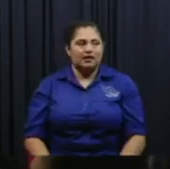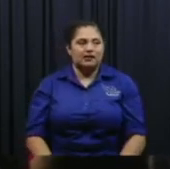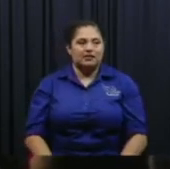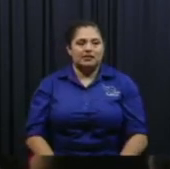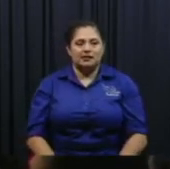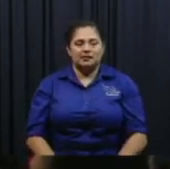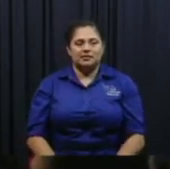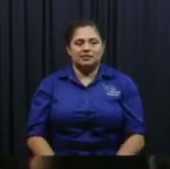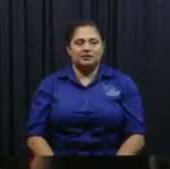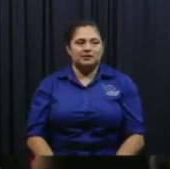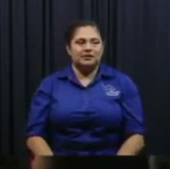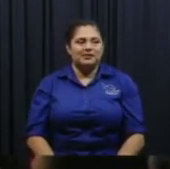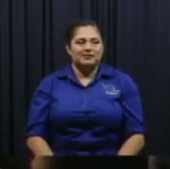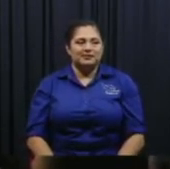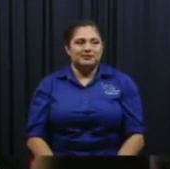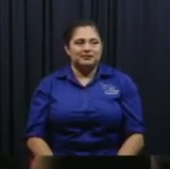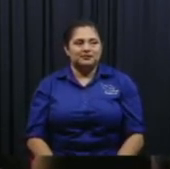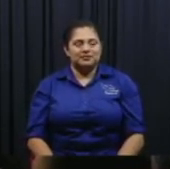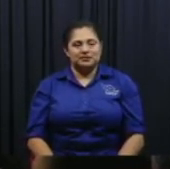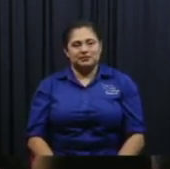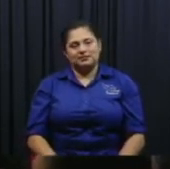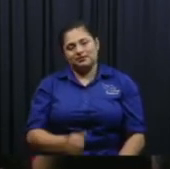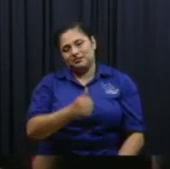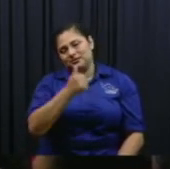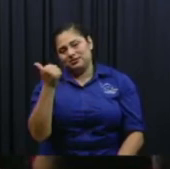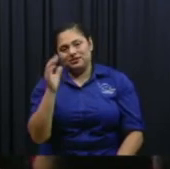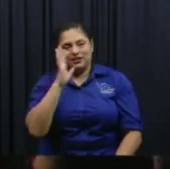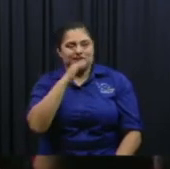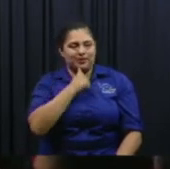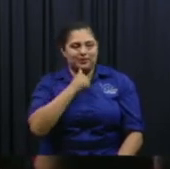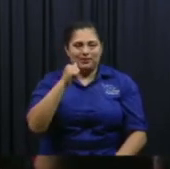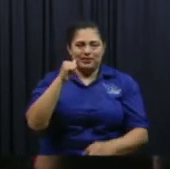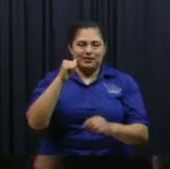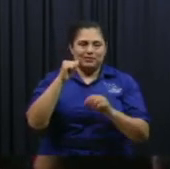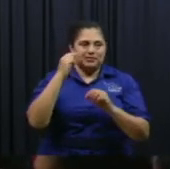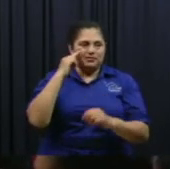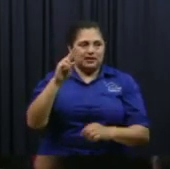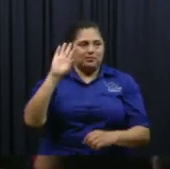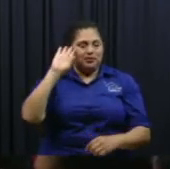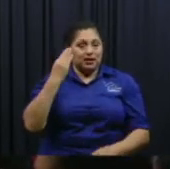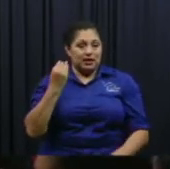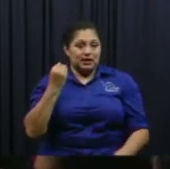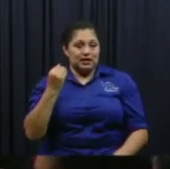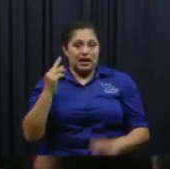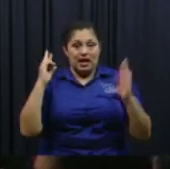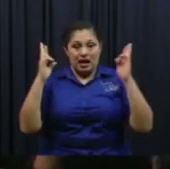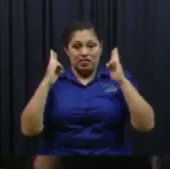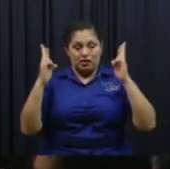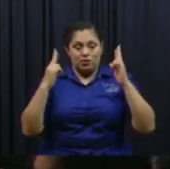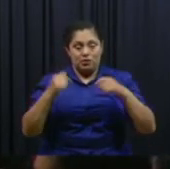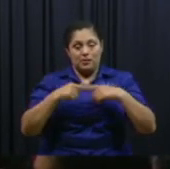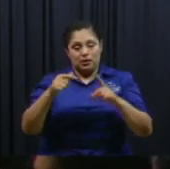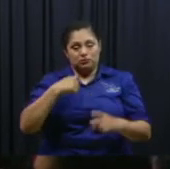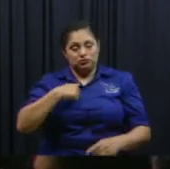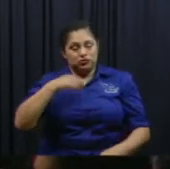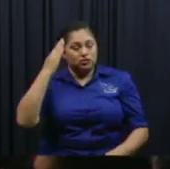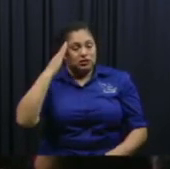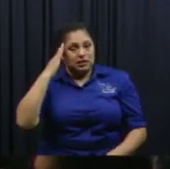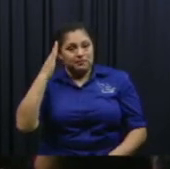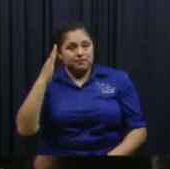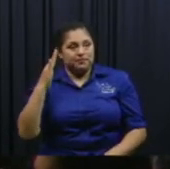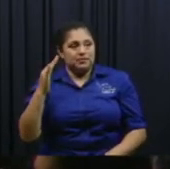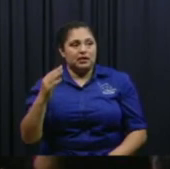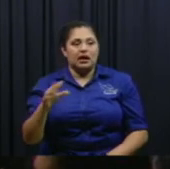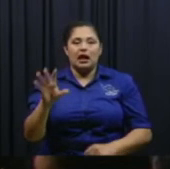y está bien está bien otros que tampoco podemos ver porque están en la radio pero yo sé que hay otros que desean